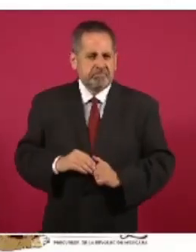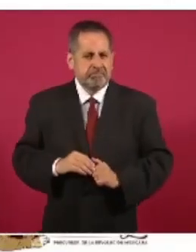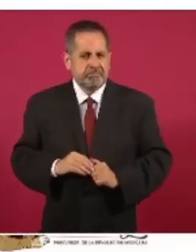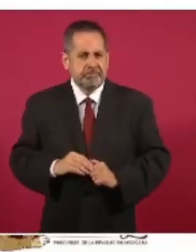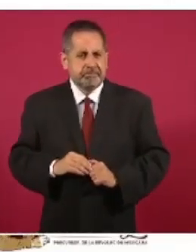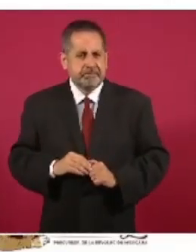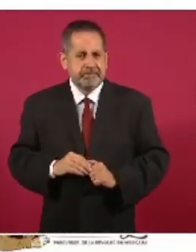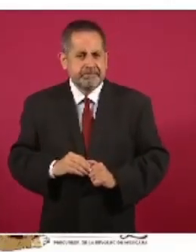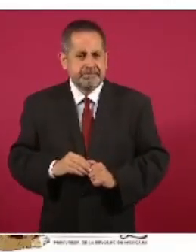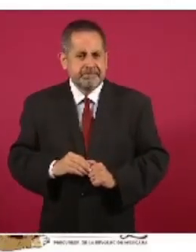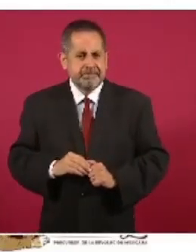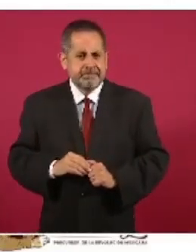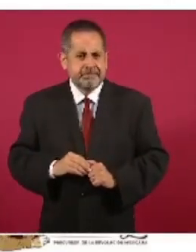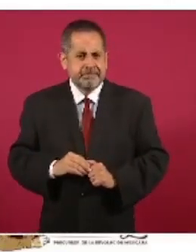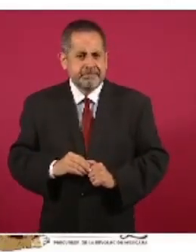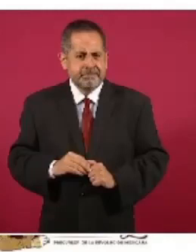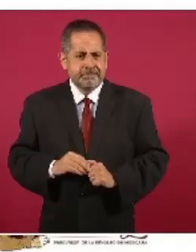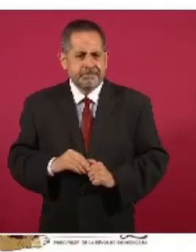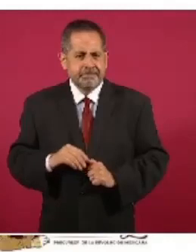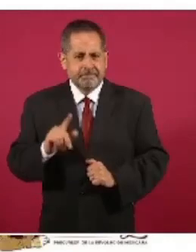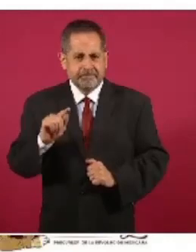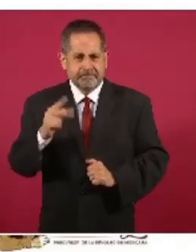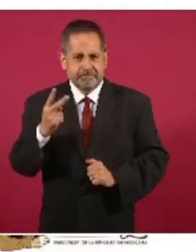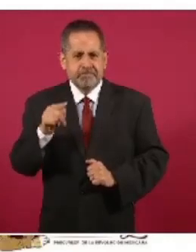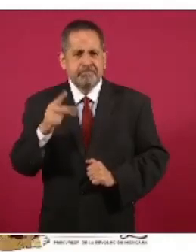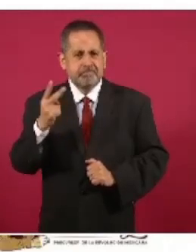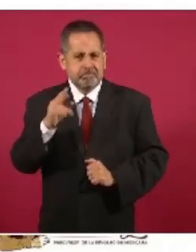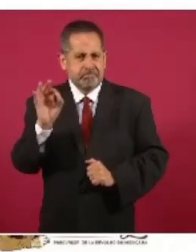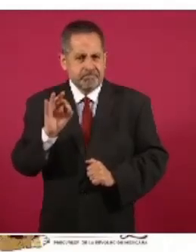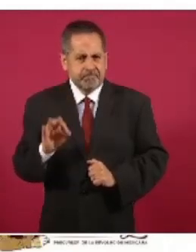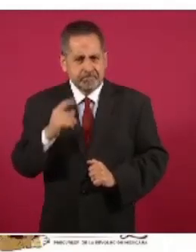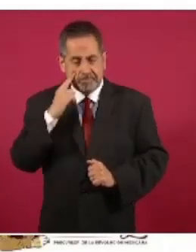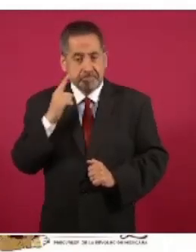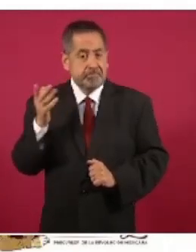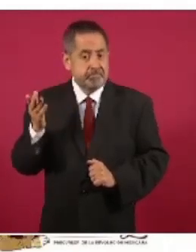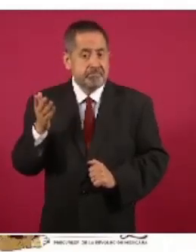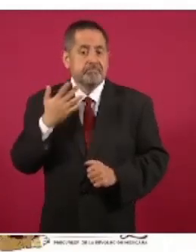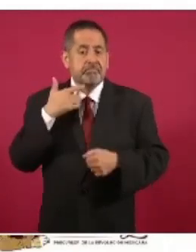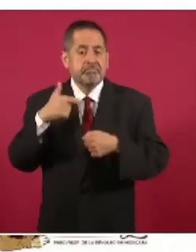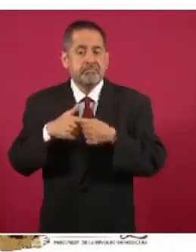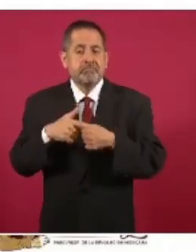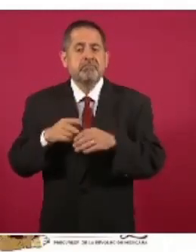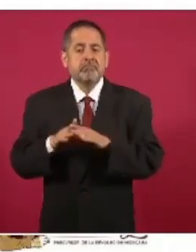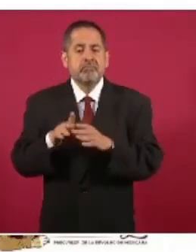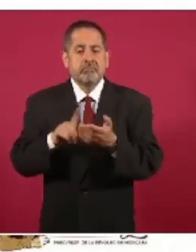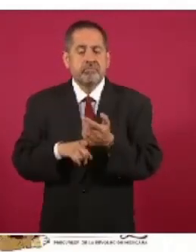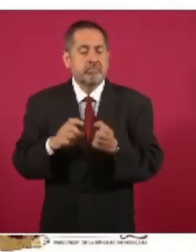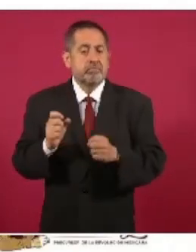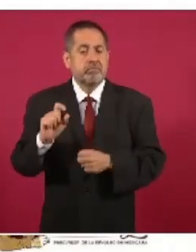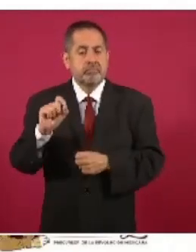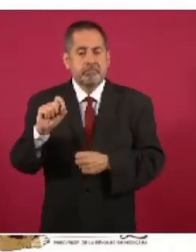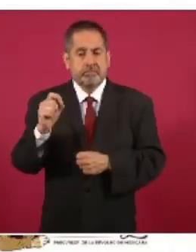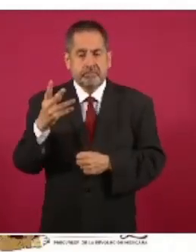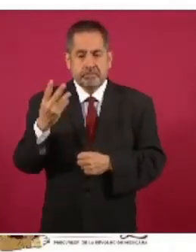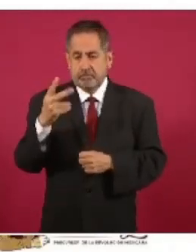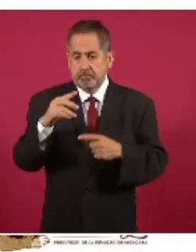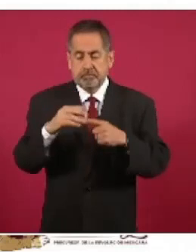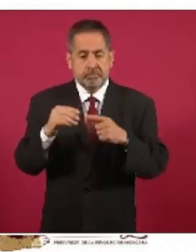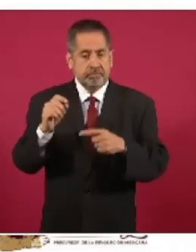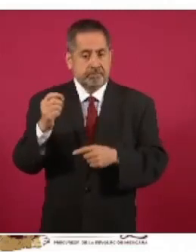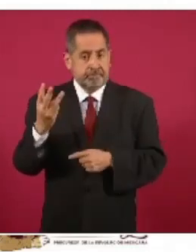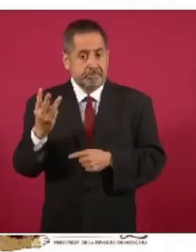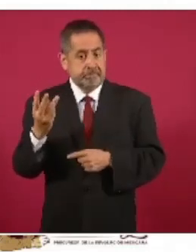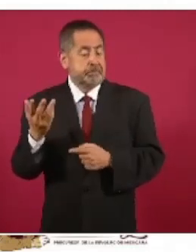73.2%. El promedio la semana pasada de la gasolina premium fue de 24 pesos con 3 centavos, por